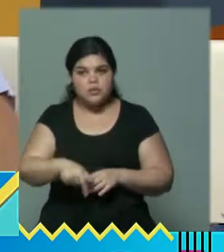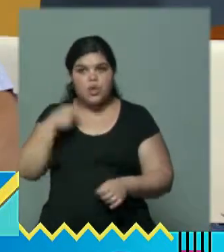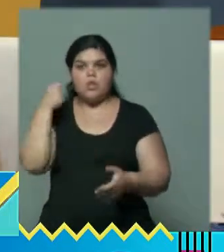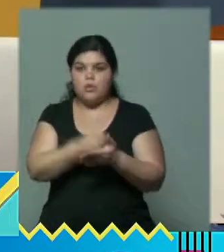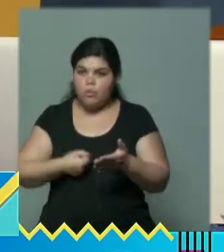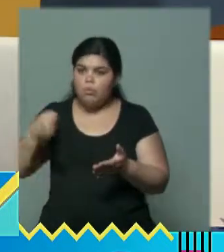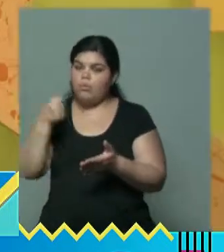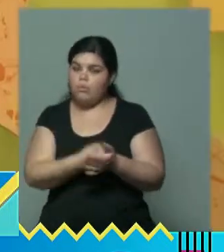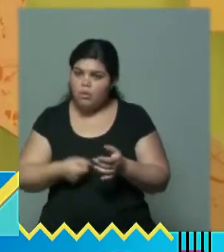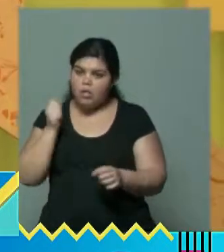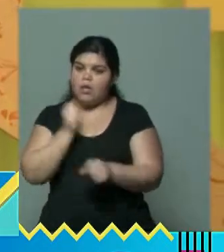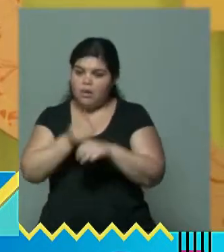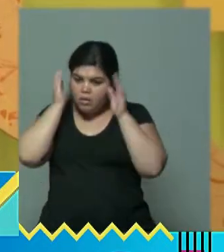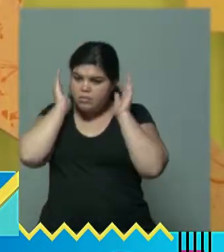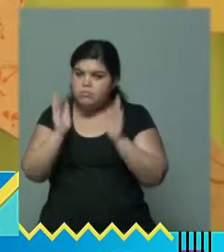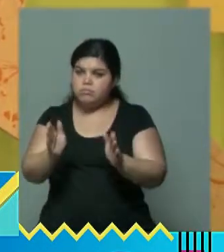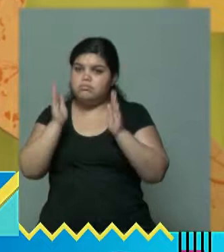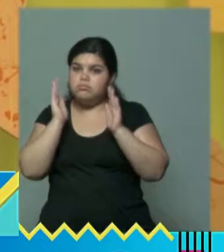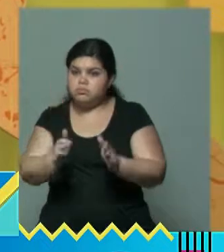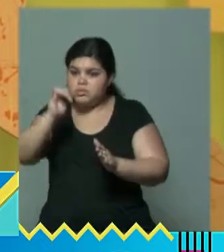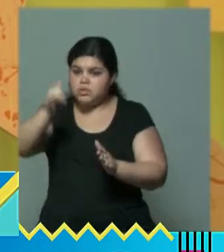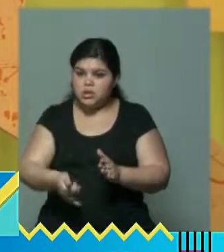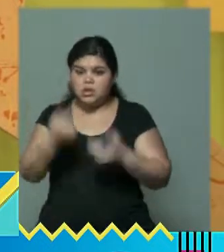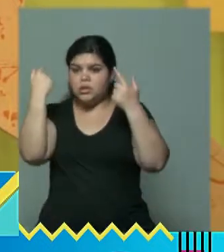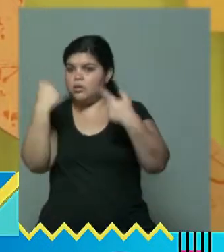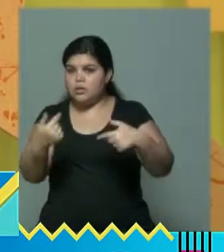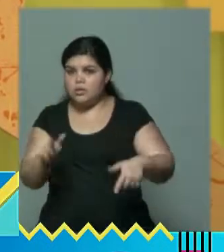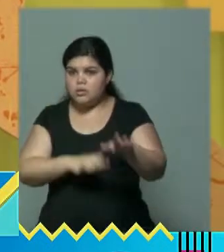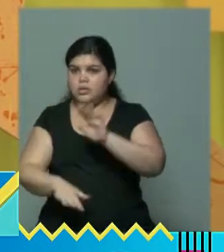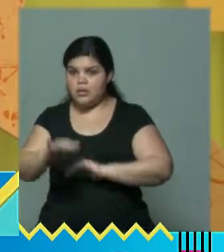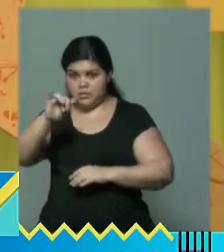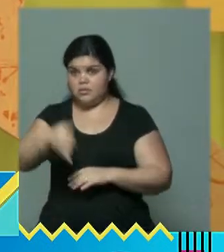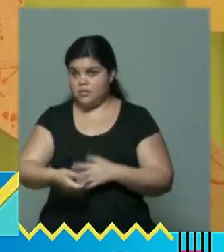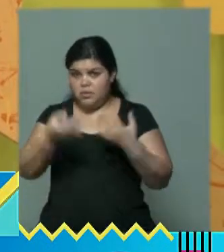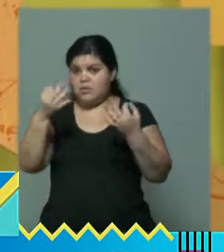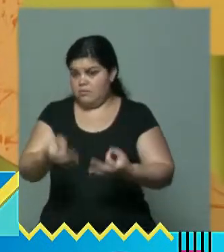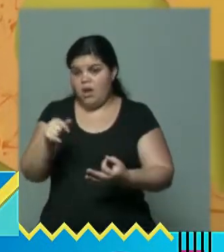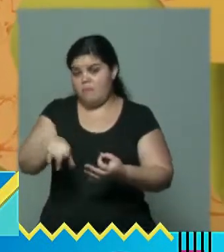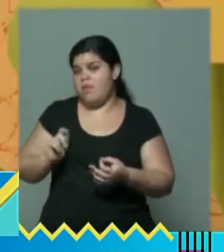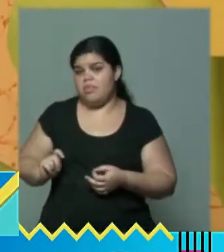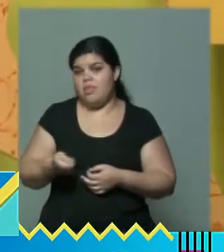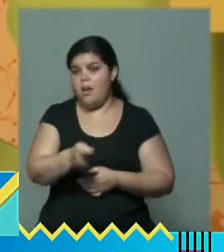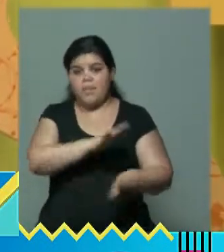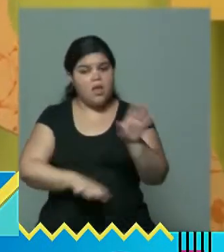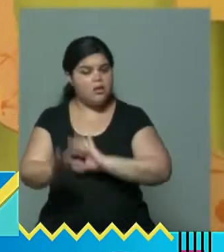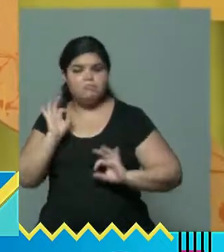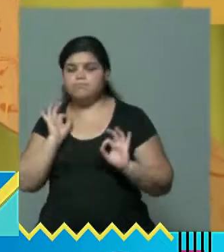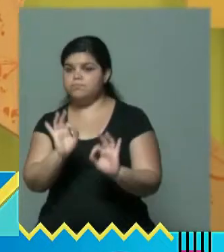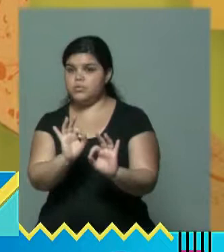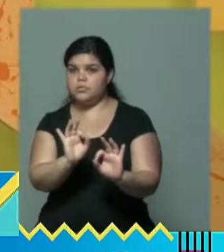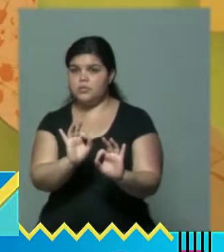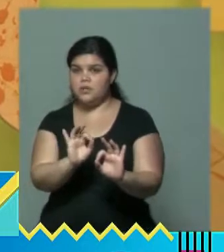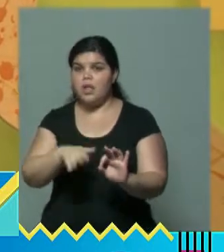se están metiendo, se están tomando las acciones que hay que hacer desde el punto de vista administrativo, desde el punto de vista contractual, y se va a